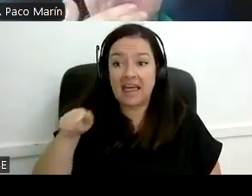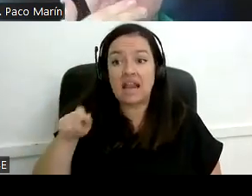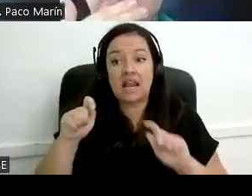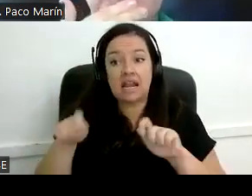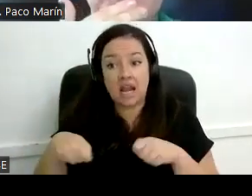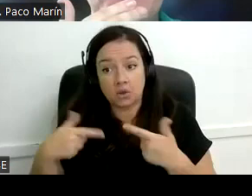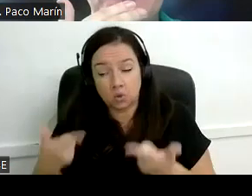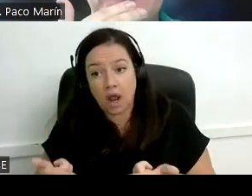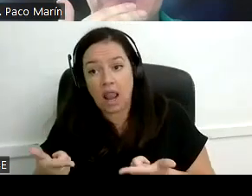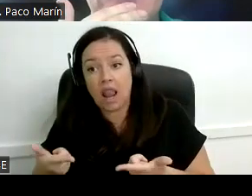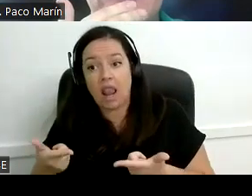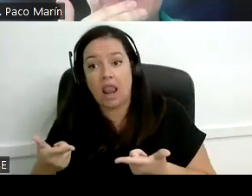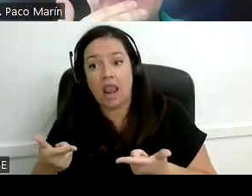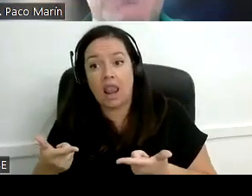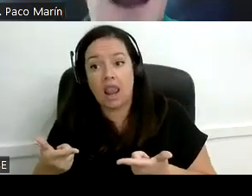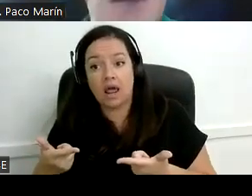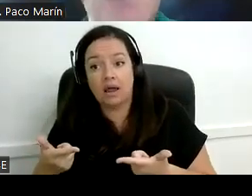lleva